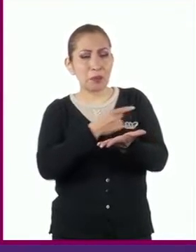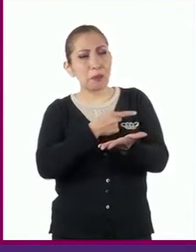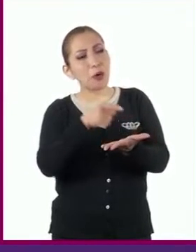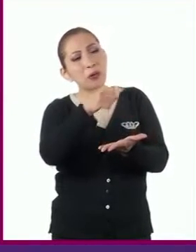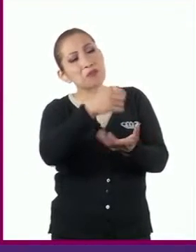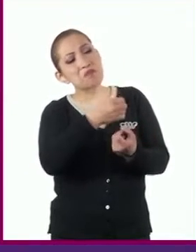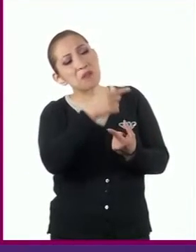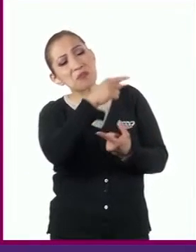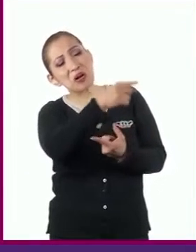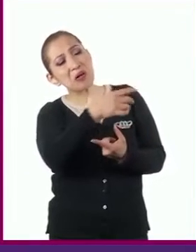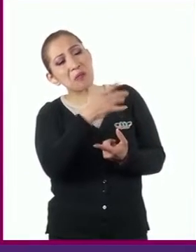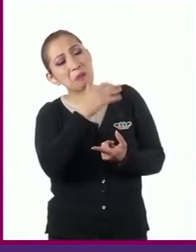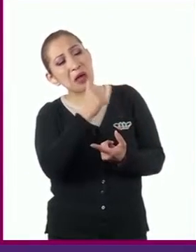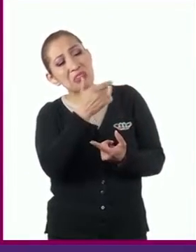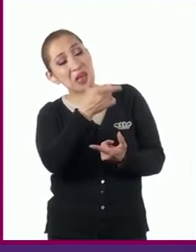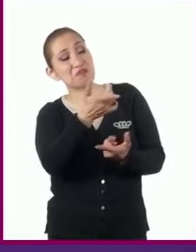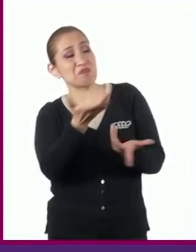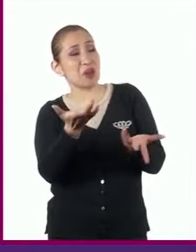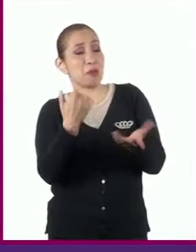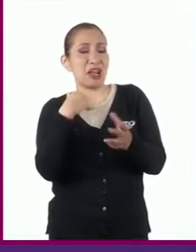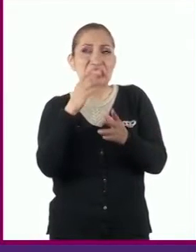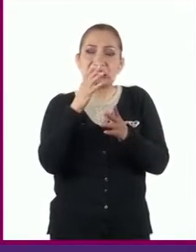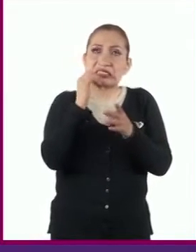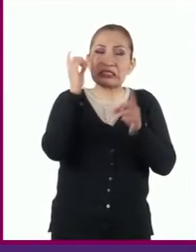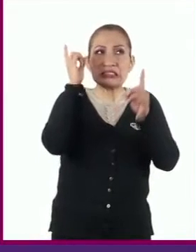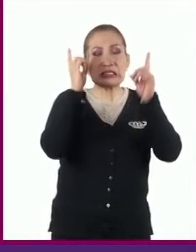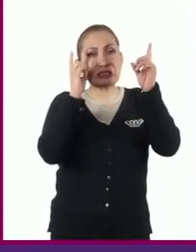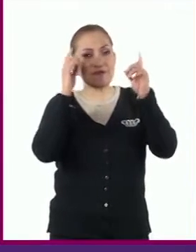poeta aquel que no da paso a su musa,